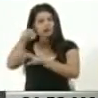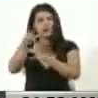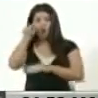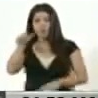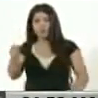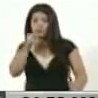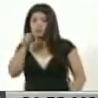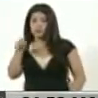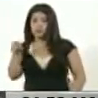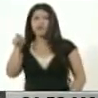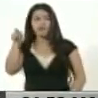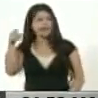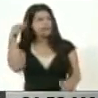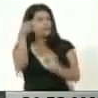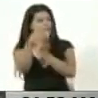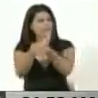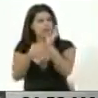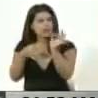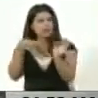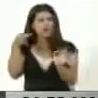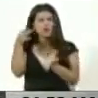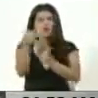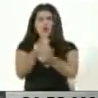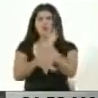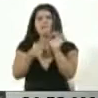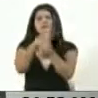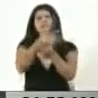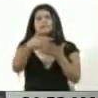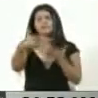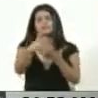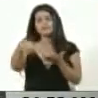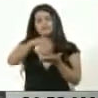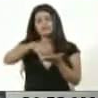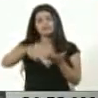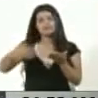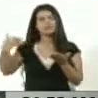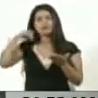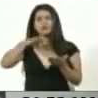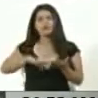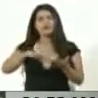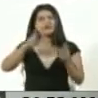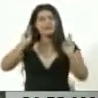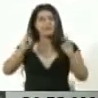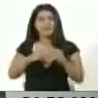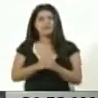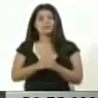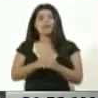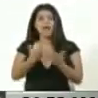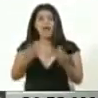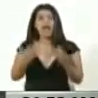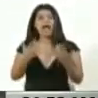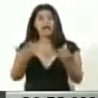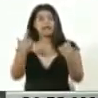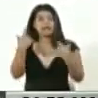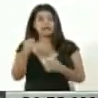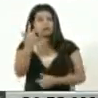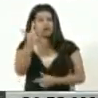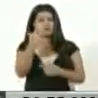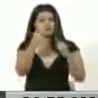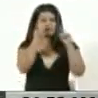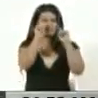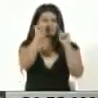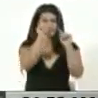Herrera escribió un texto que se llamaba en aquel momento Triangulación Mediática contra Diosdado Cabello, que